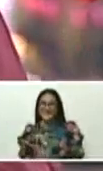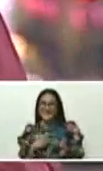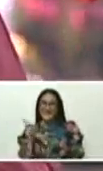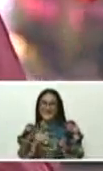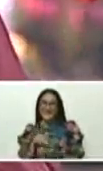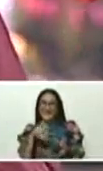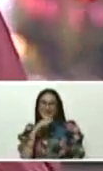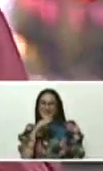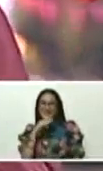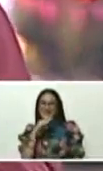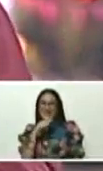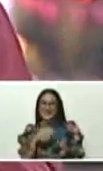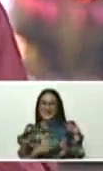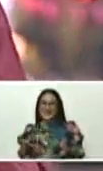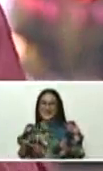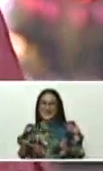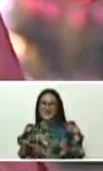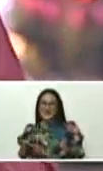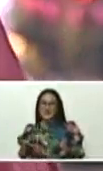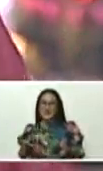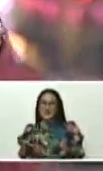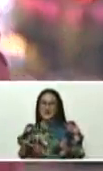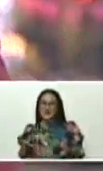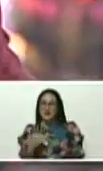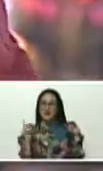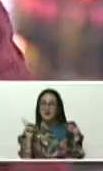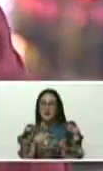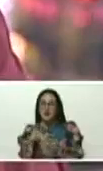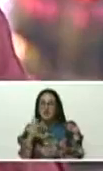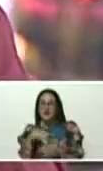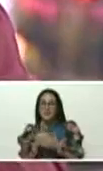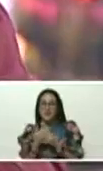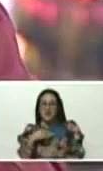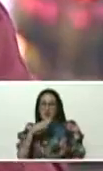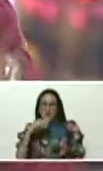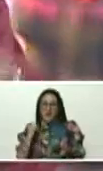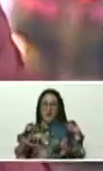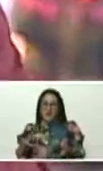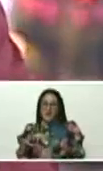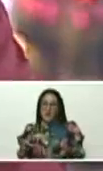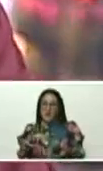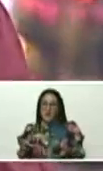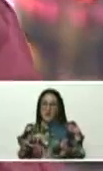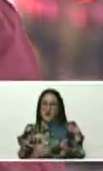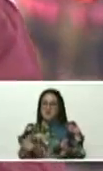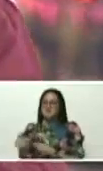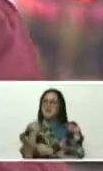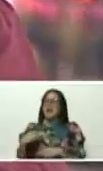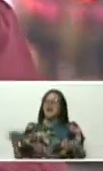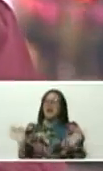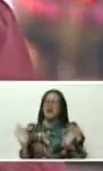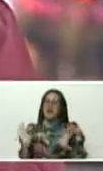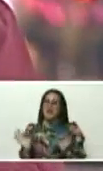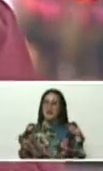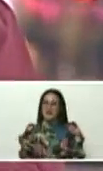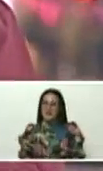bravos, además. ¿Ah? Llego a las 3 de la mañana y ¡vengo bravo! Y que nadie me reclame.